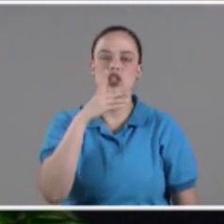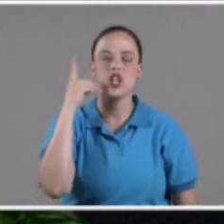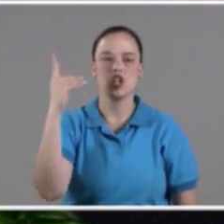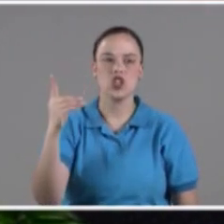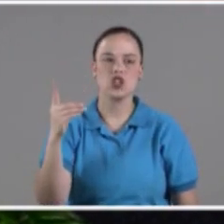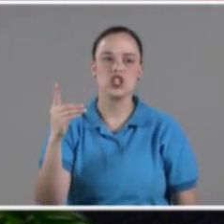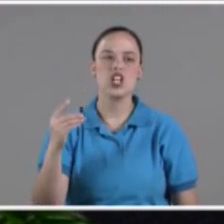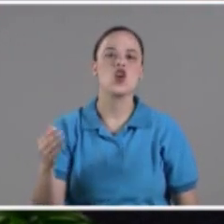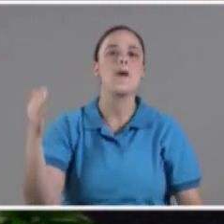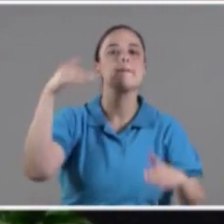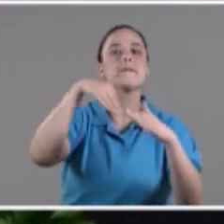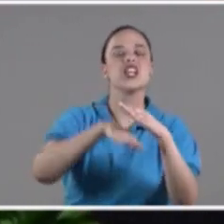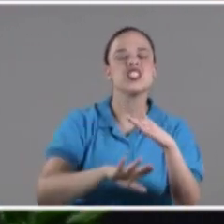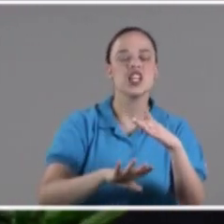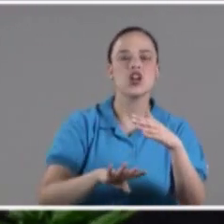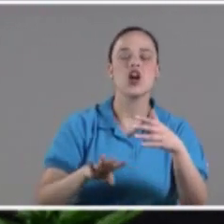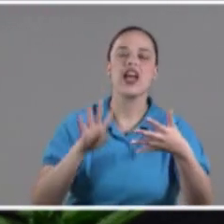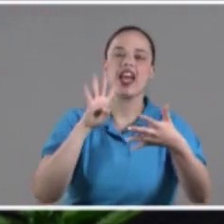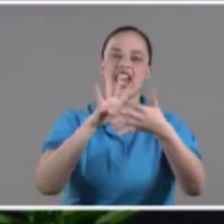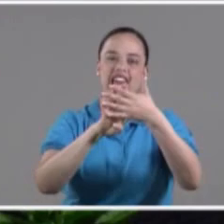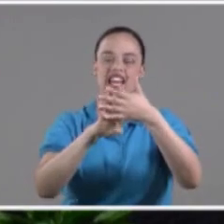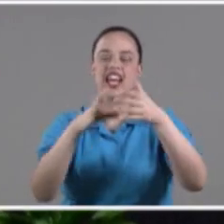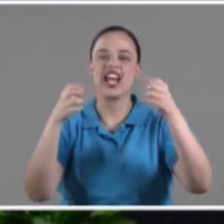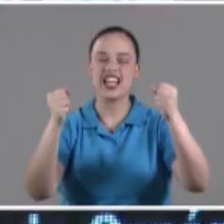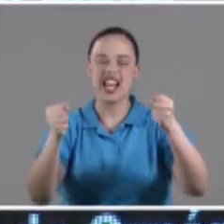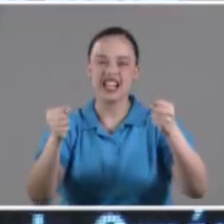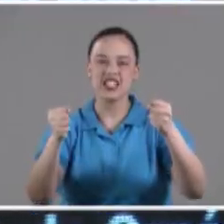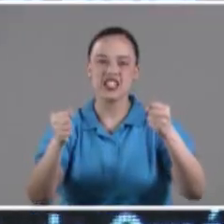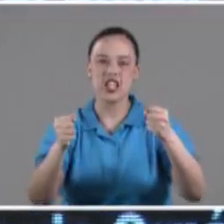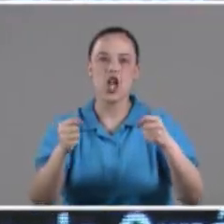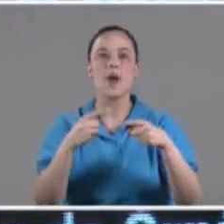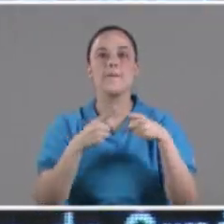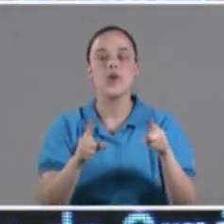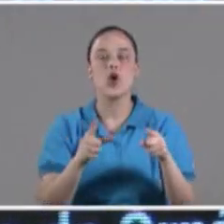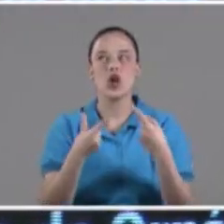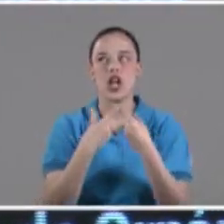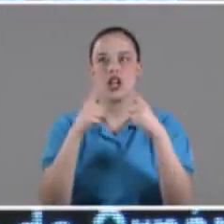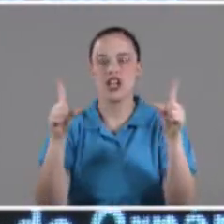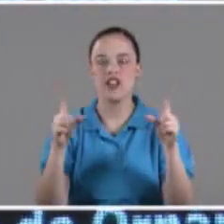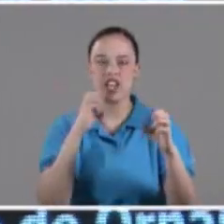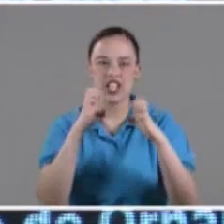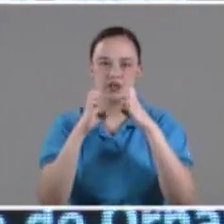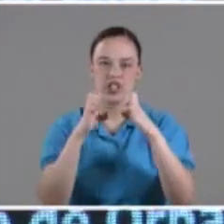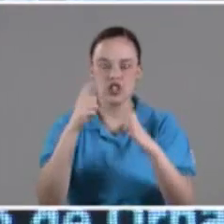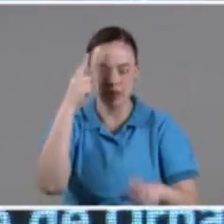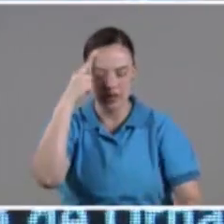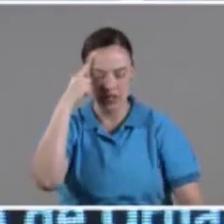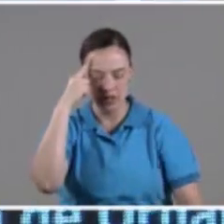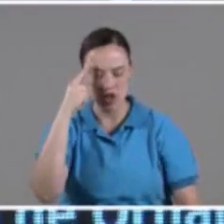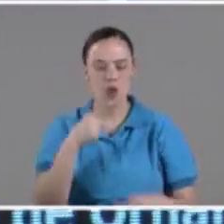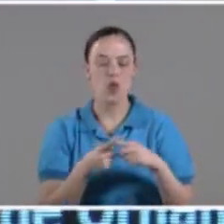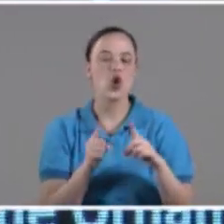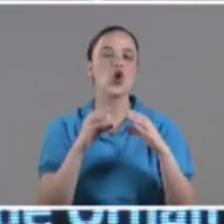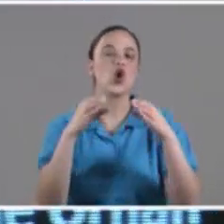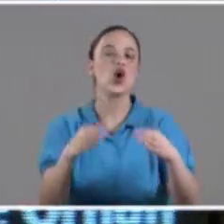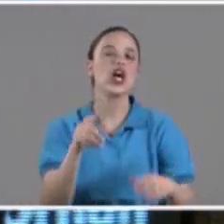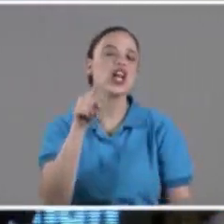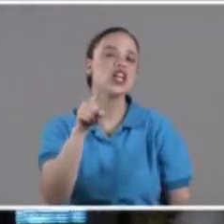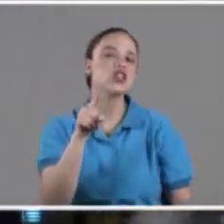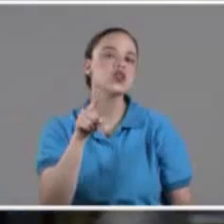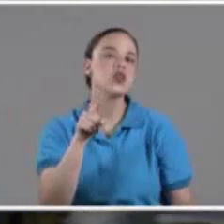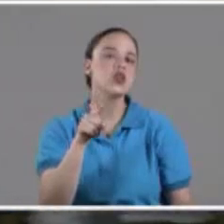de la libre expresión del pensamiento por el puesto eso miren hermanos